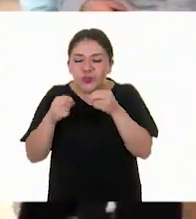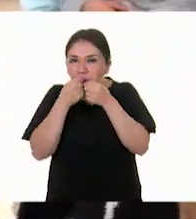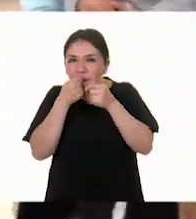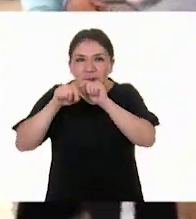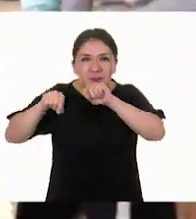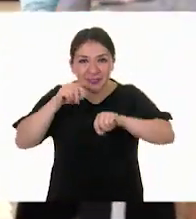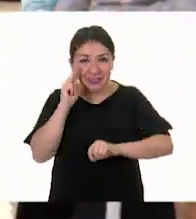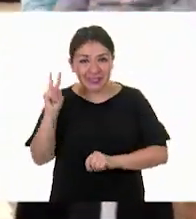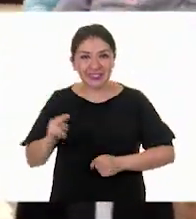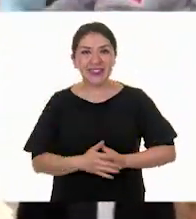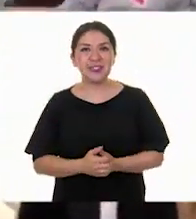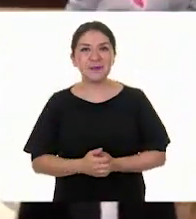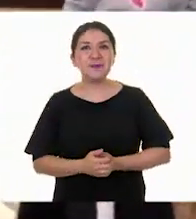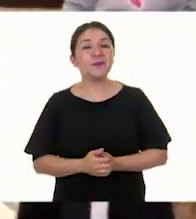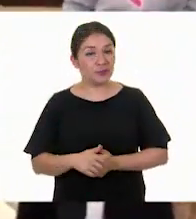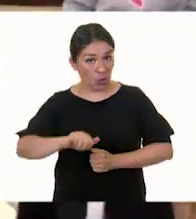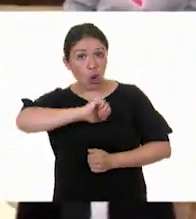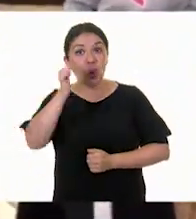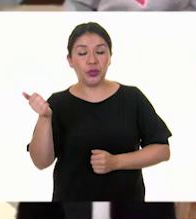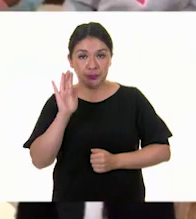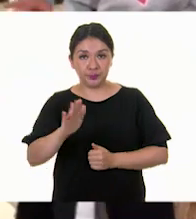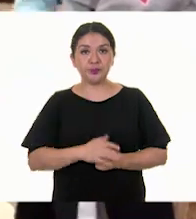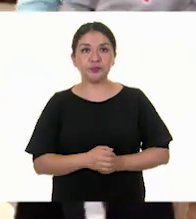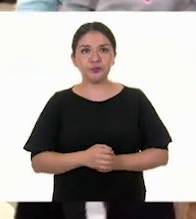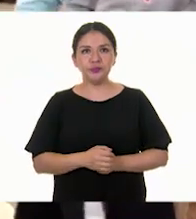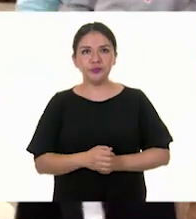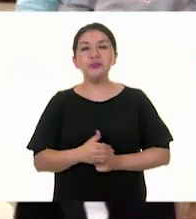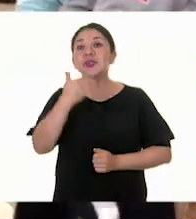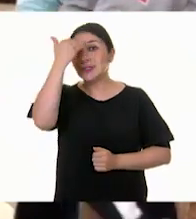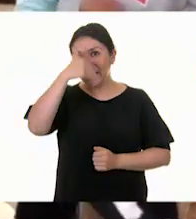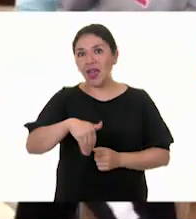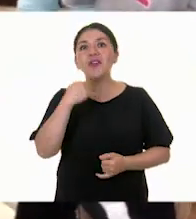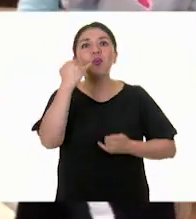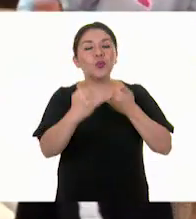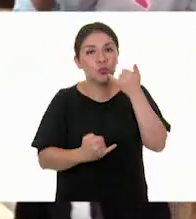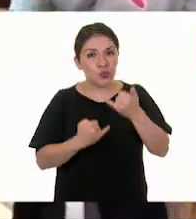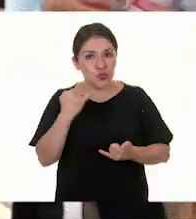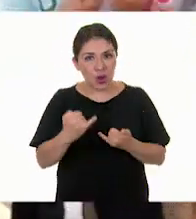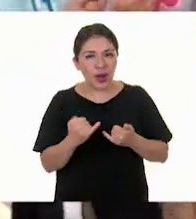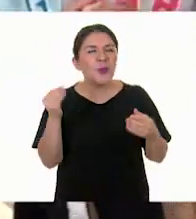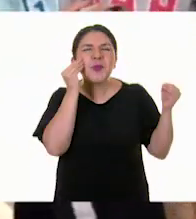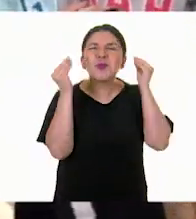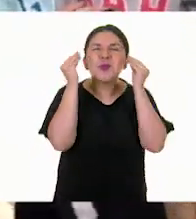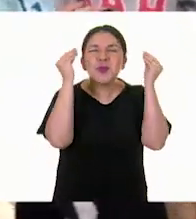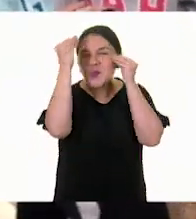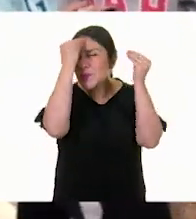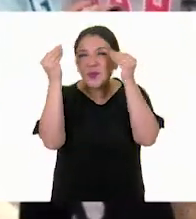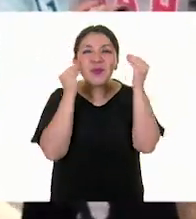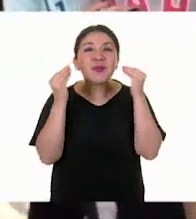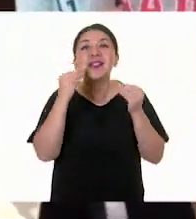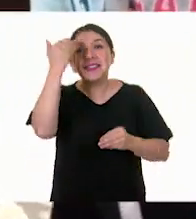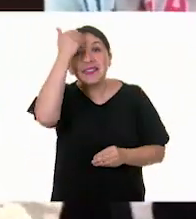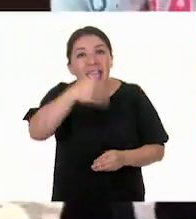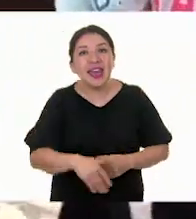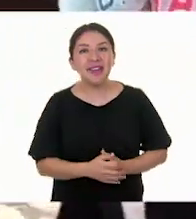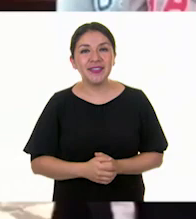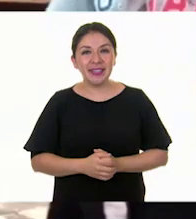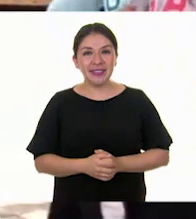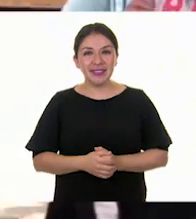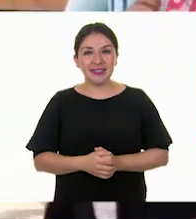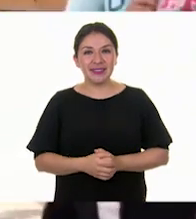dedos. Esta es otra. Sabe jugar y dar besitos.